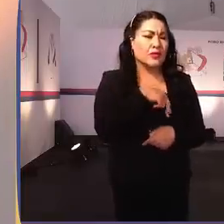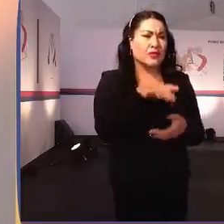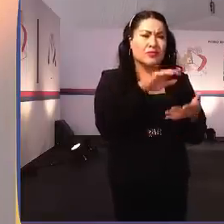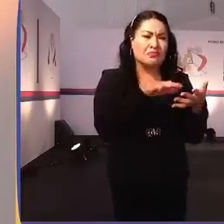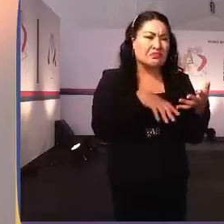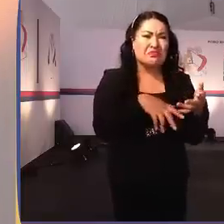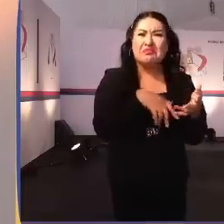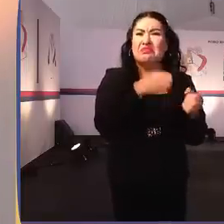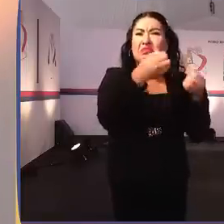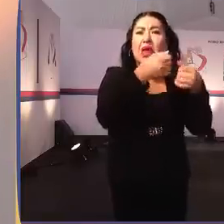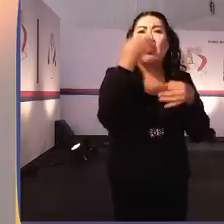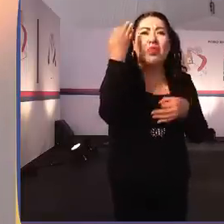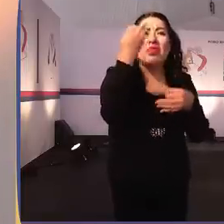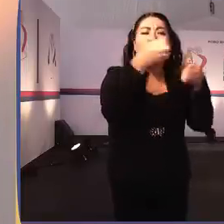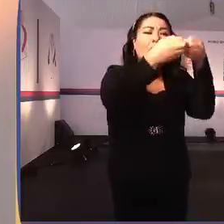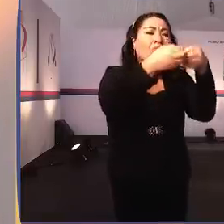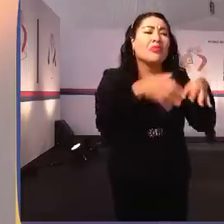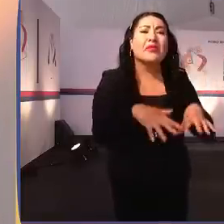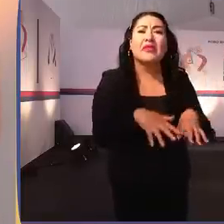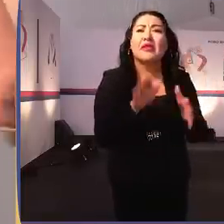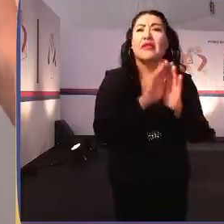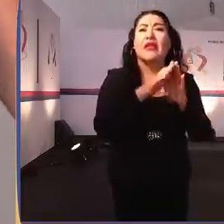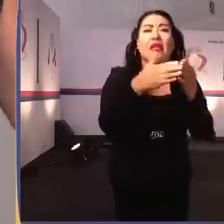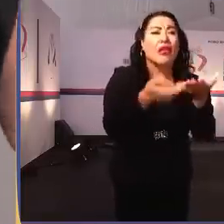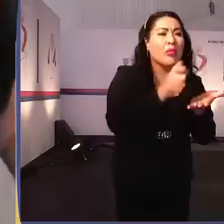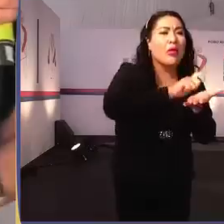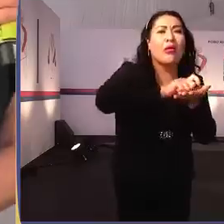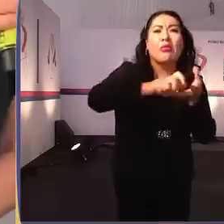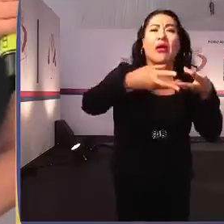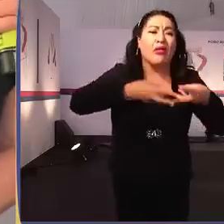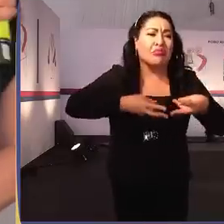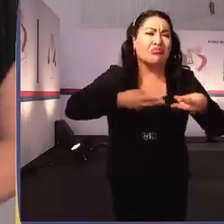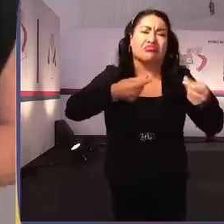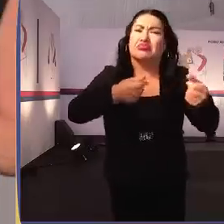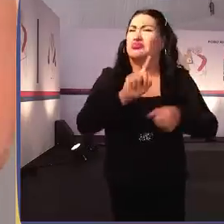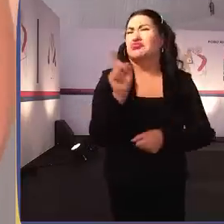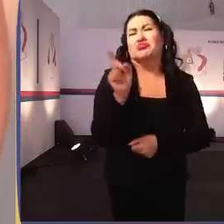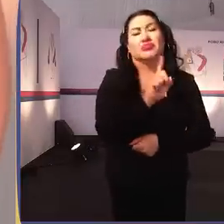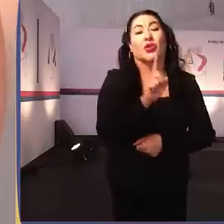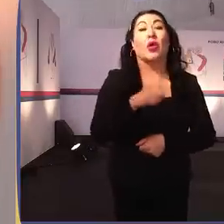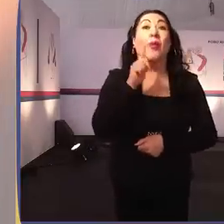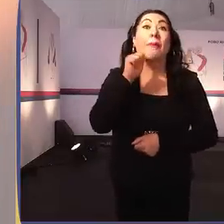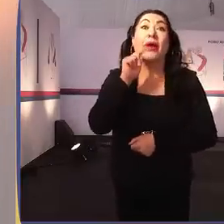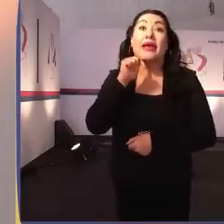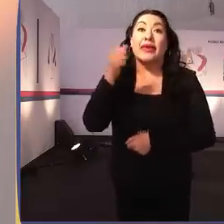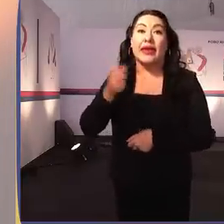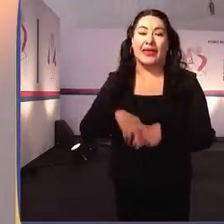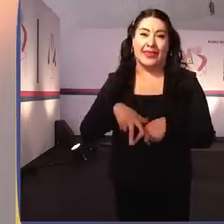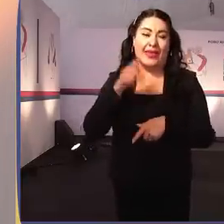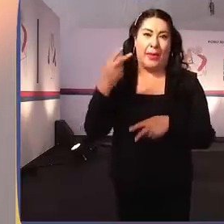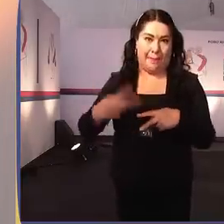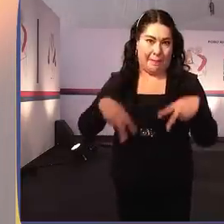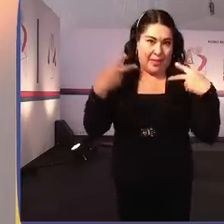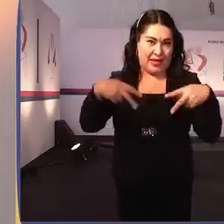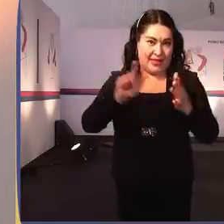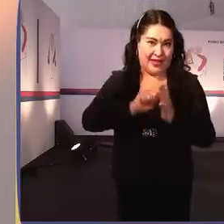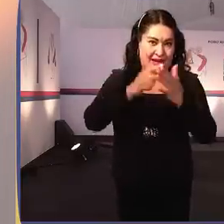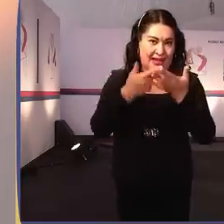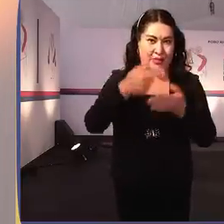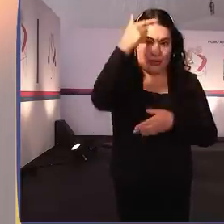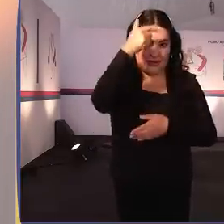en eso? No gasten su dinero en libros. Mañana tienes una venta nocturna o la feria. No vengan.